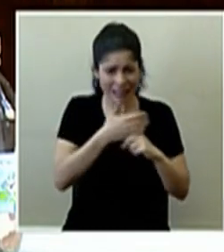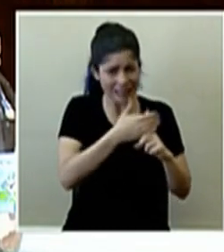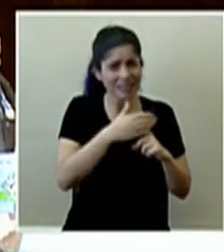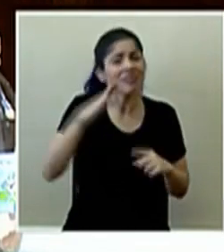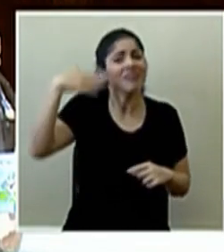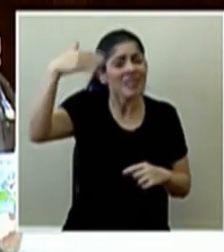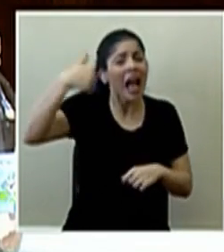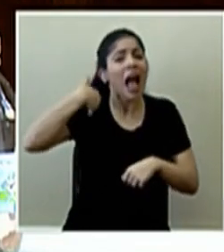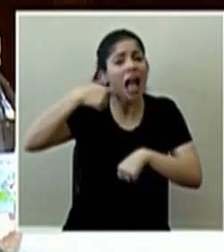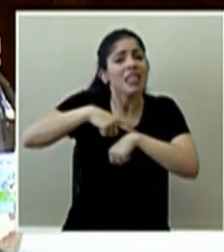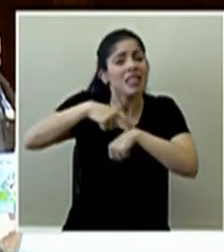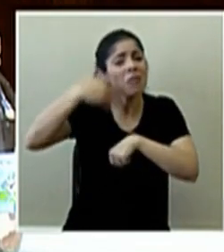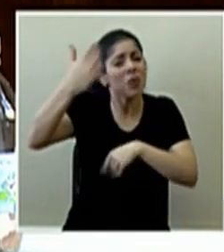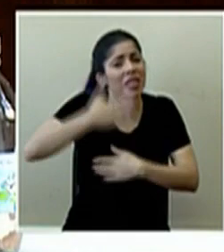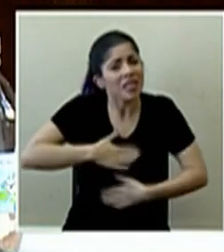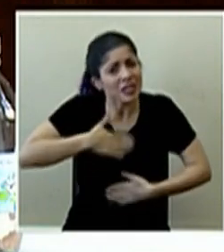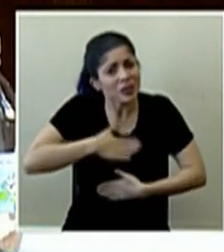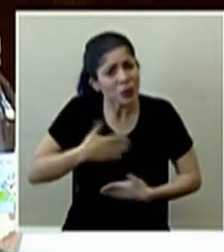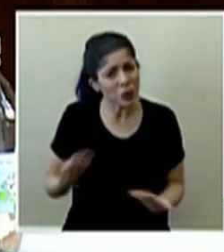tendremos tiempo de disfrutar.